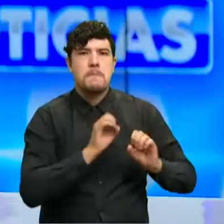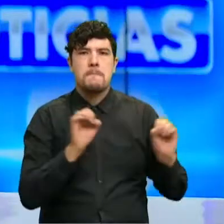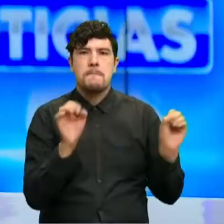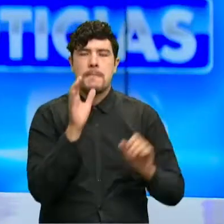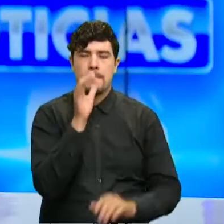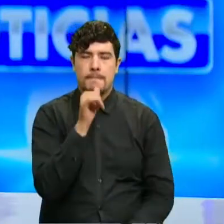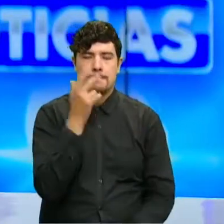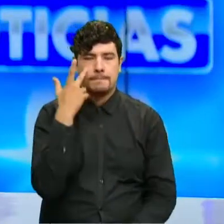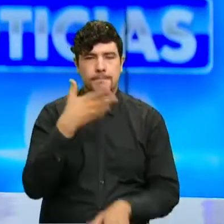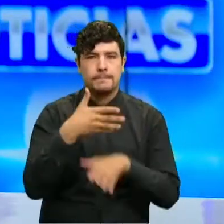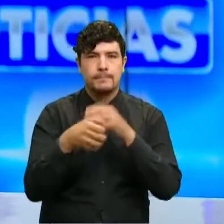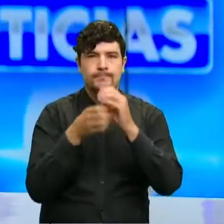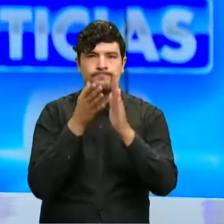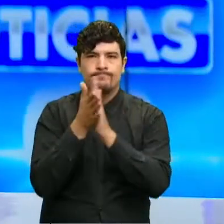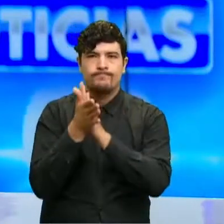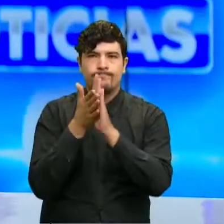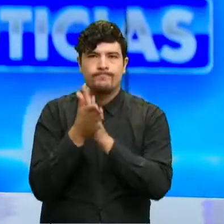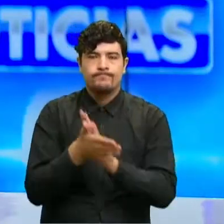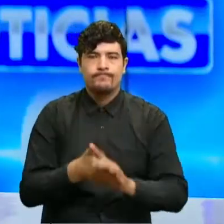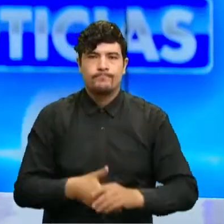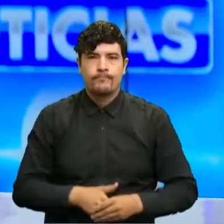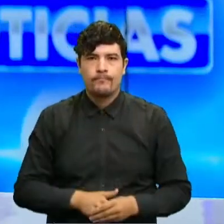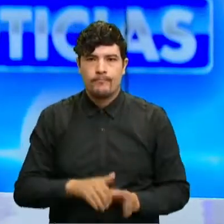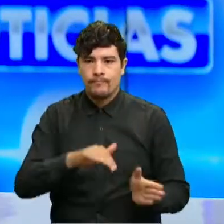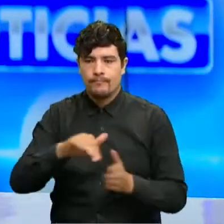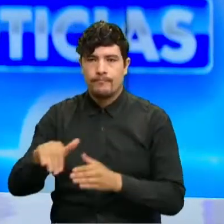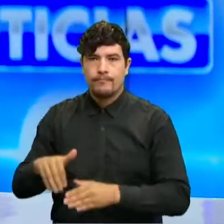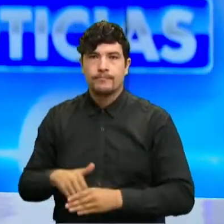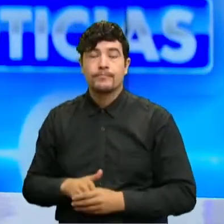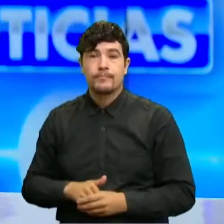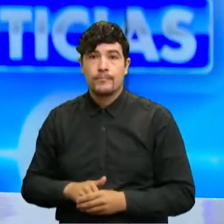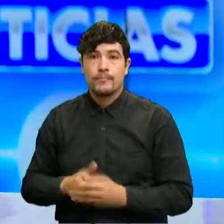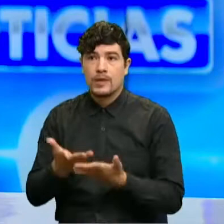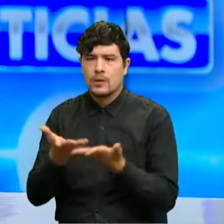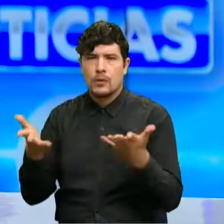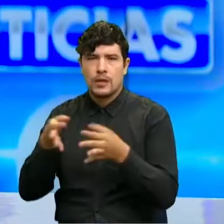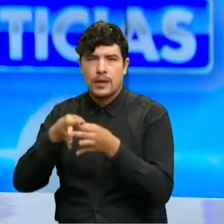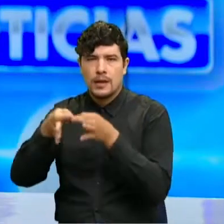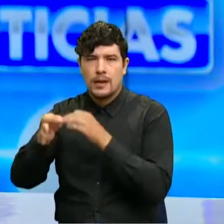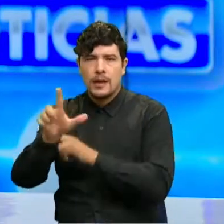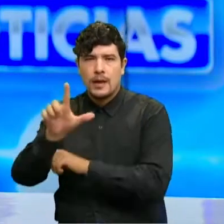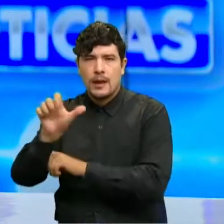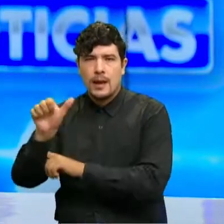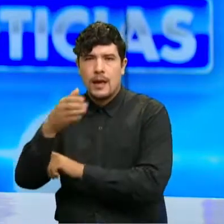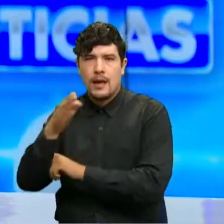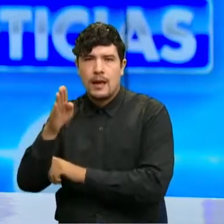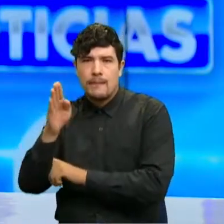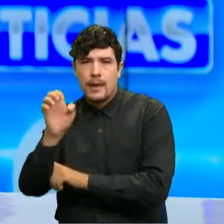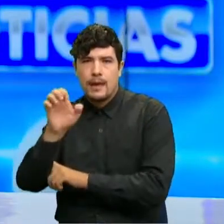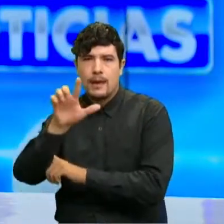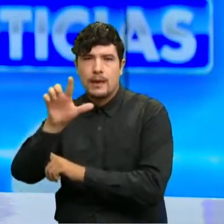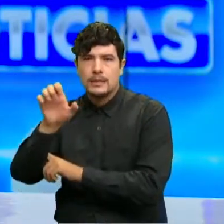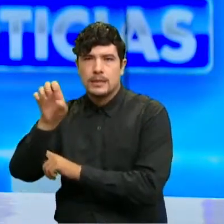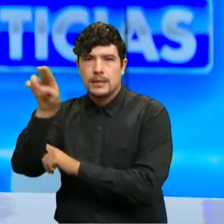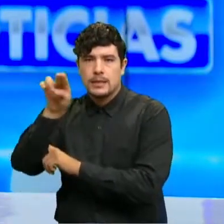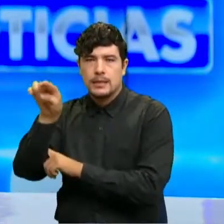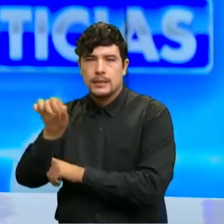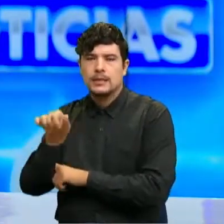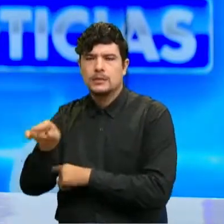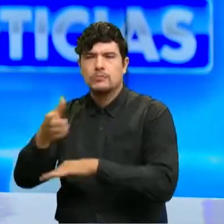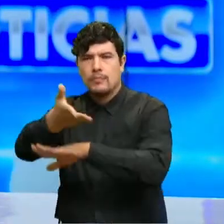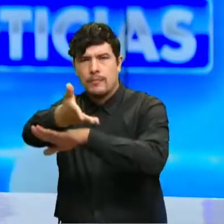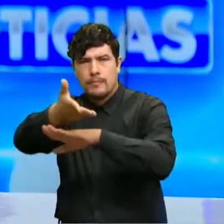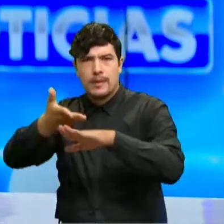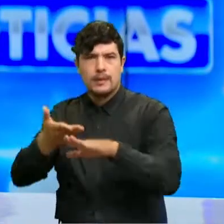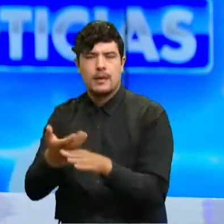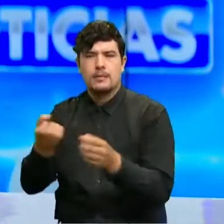Y seguimos en Santander porque la comunidad de un corregimiento del municipio santandereano de La Belleza reclama la devolución en perfecto estado mecánico y físico de